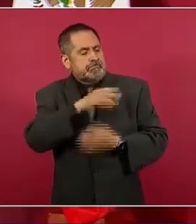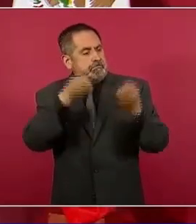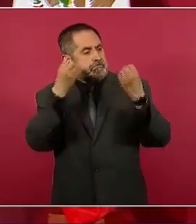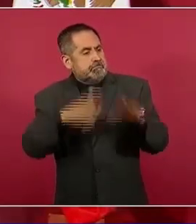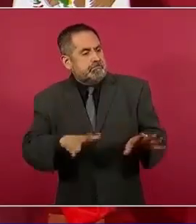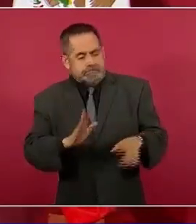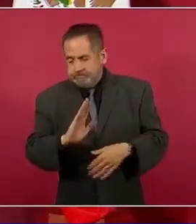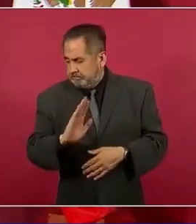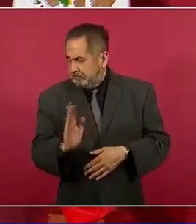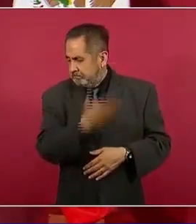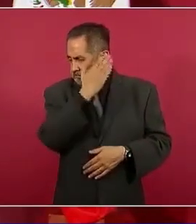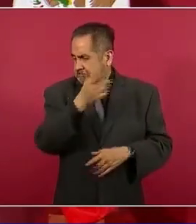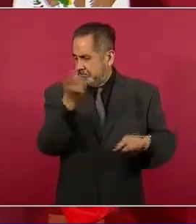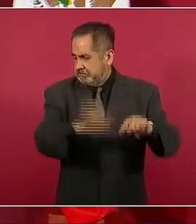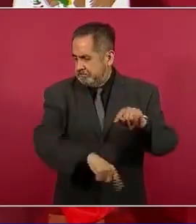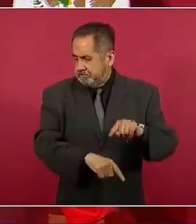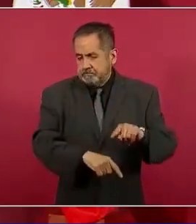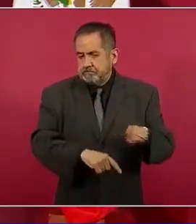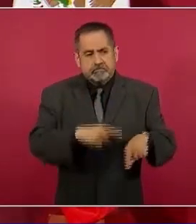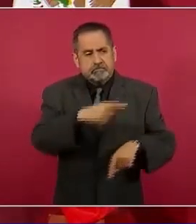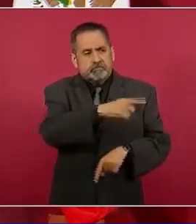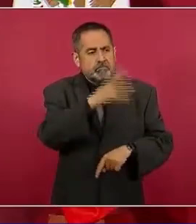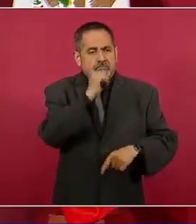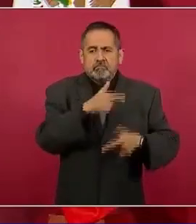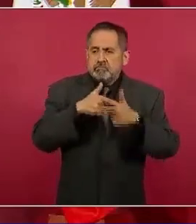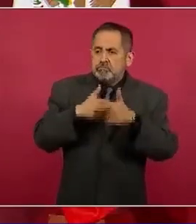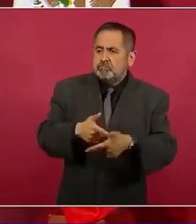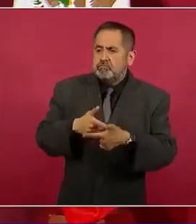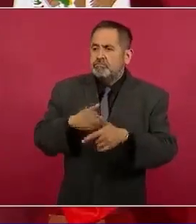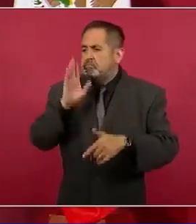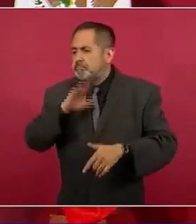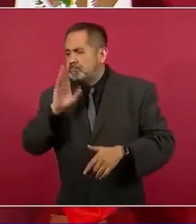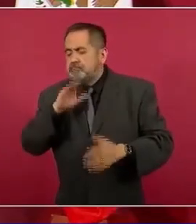tú no puedes dedicarte al servicio público,